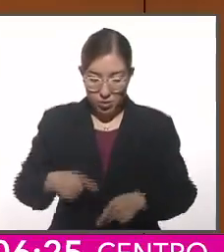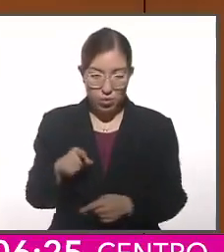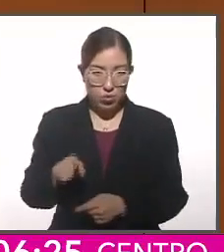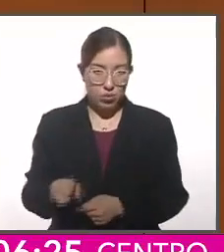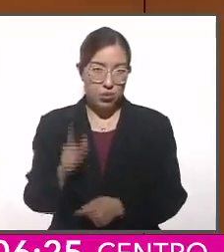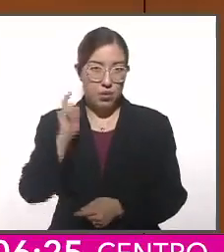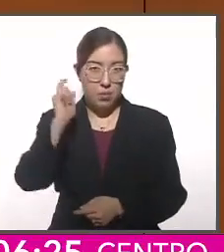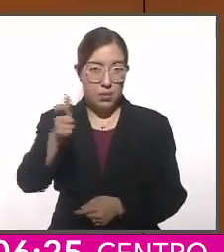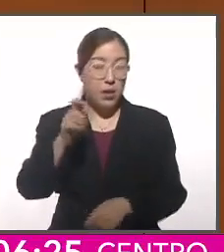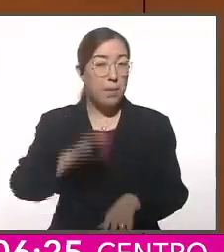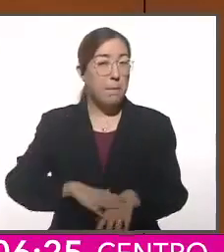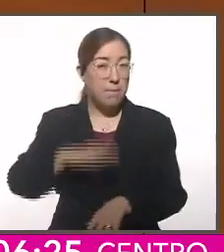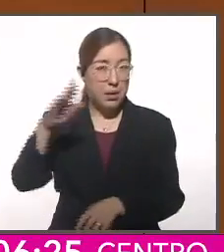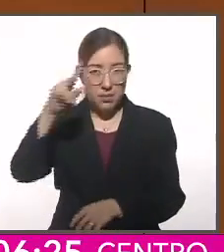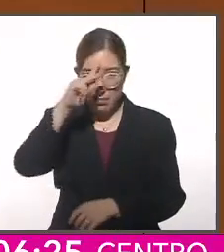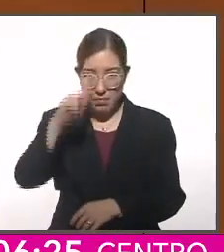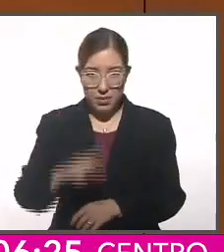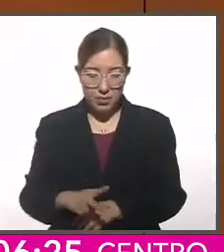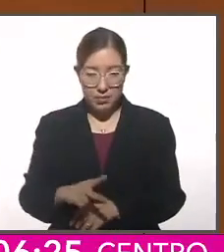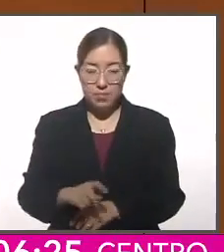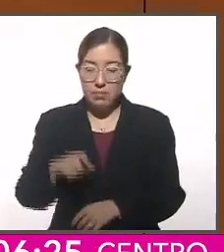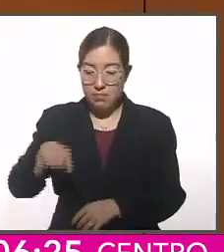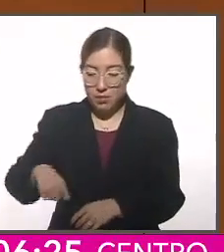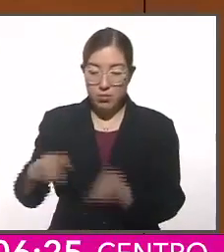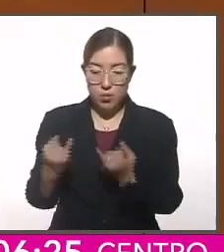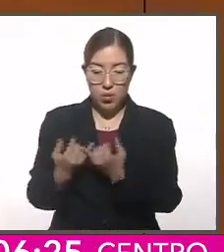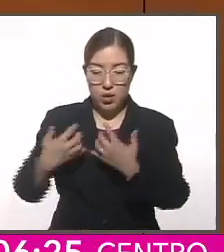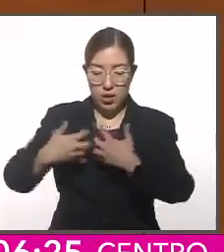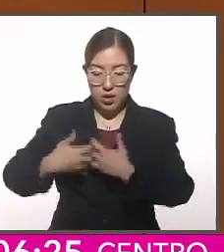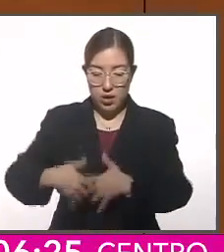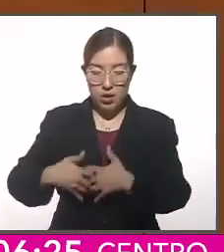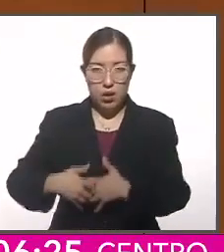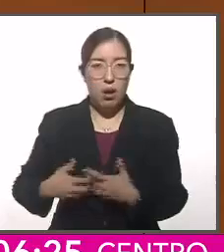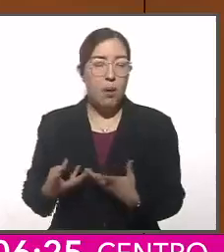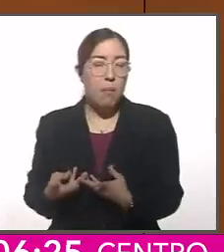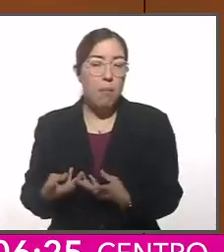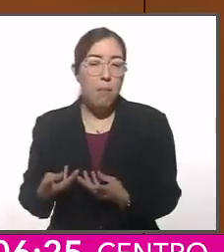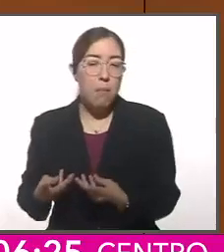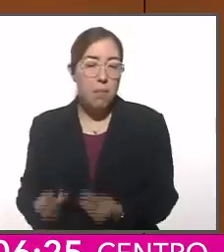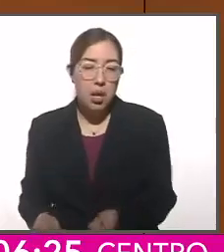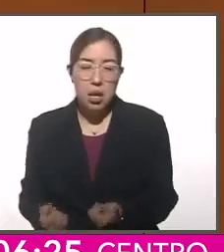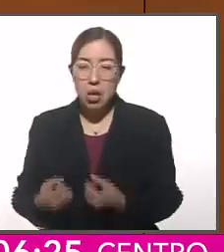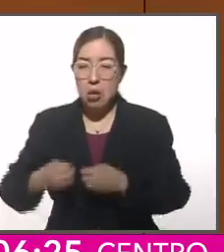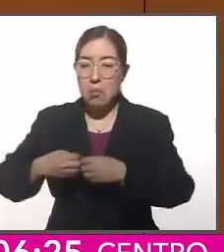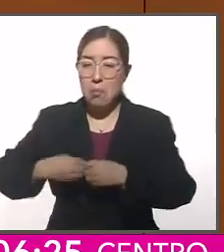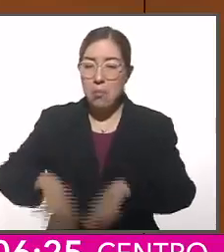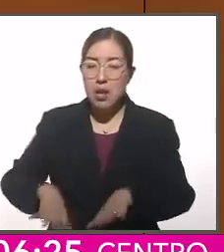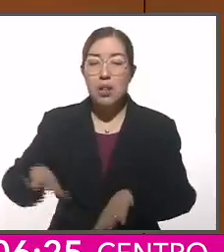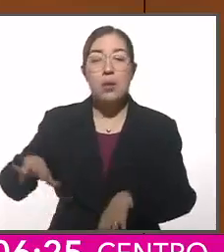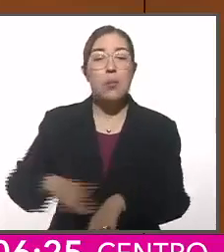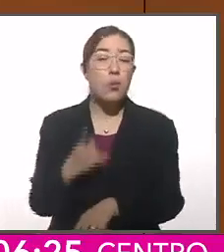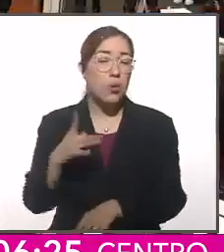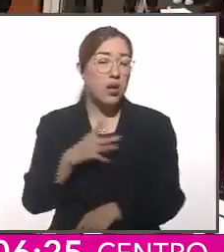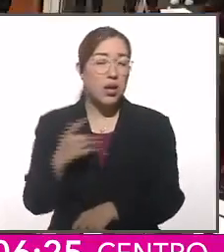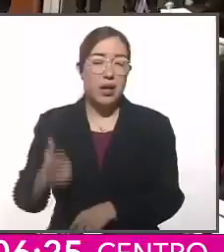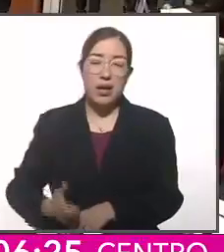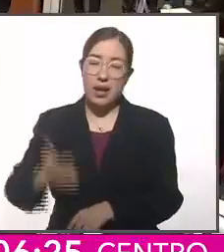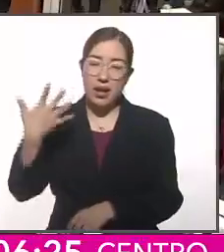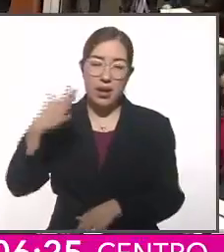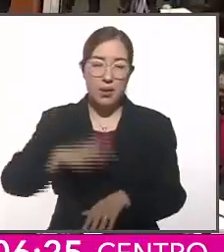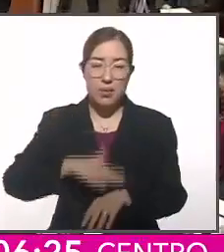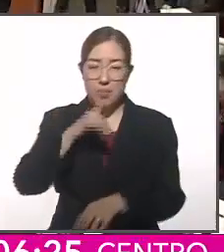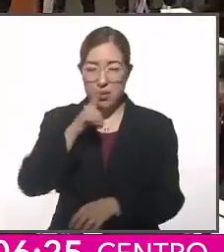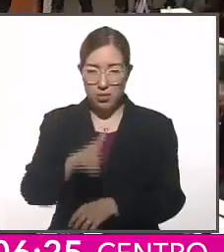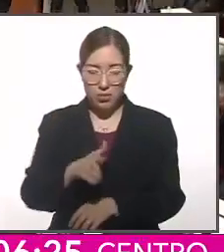El ciudadano va a pagar más y la propia industria perderá competitividad por tener los costos más altos de energía. En